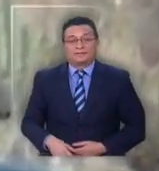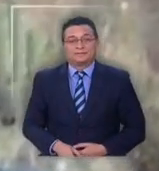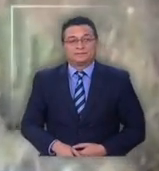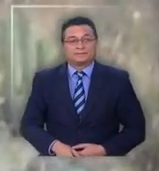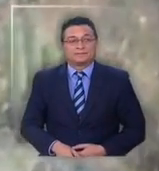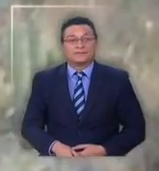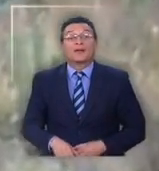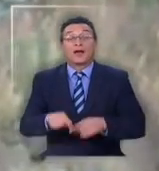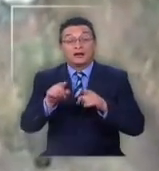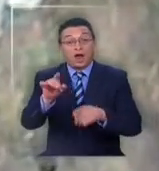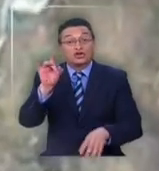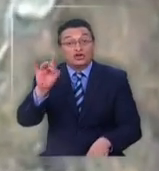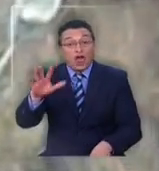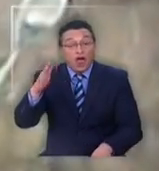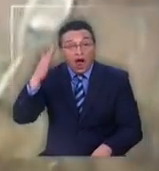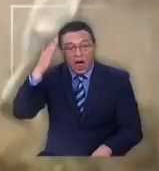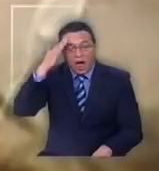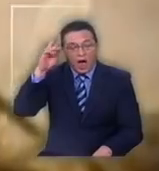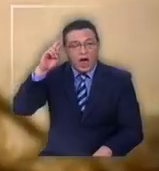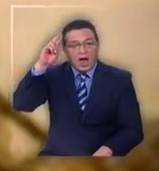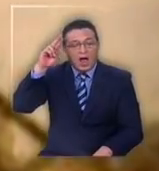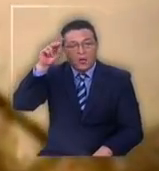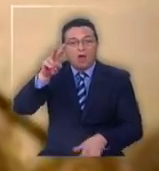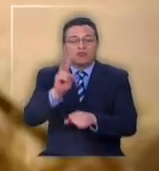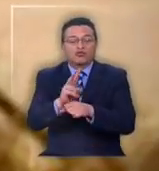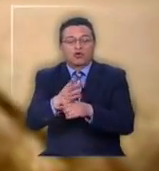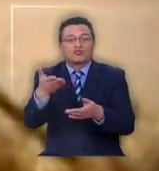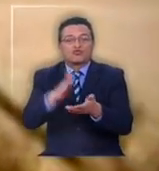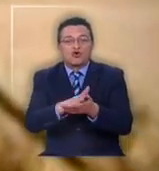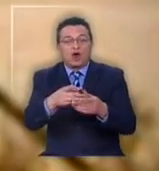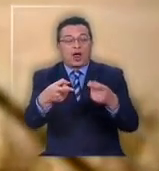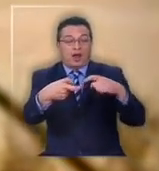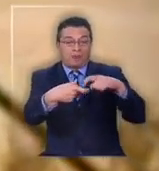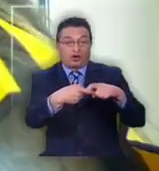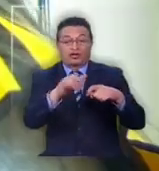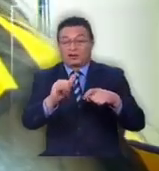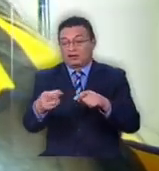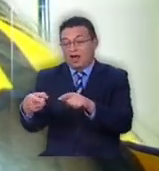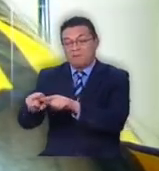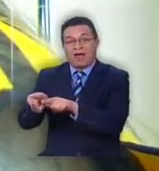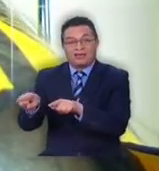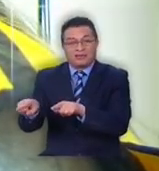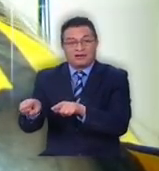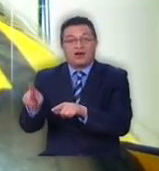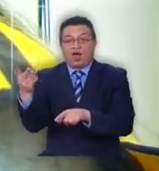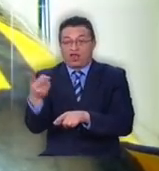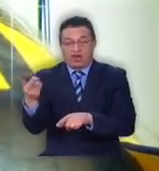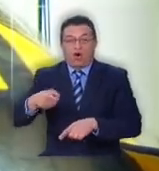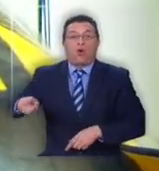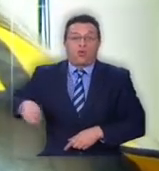estas alturas solo recuerdos quedan de un profesor muerto a manos de su mujer y la pareja de estas, ambos